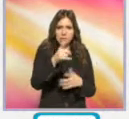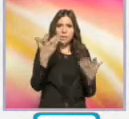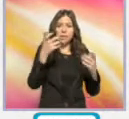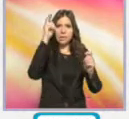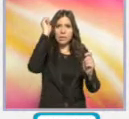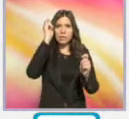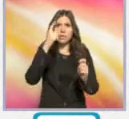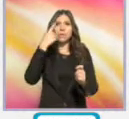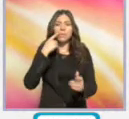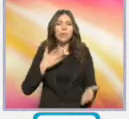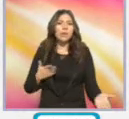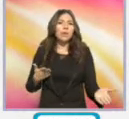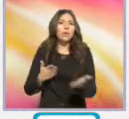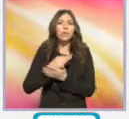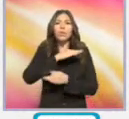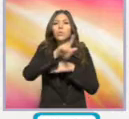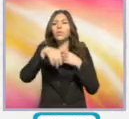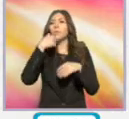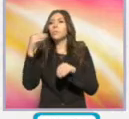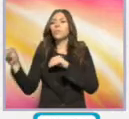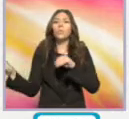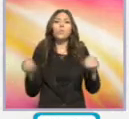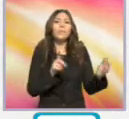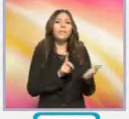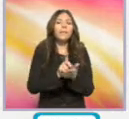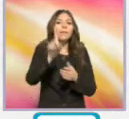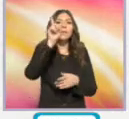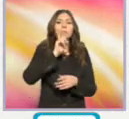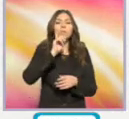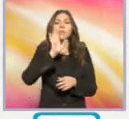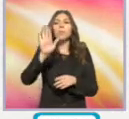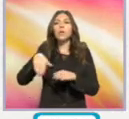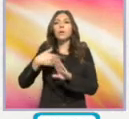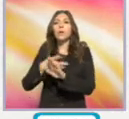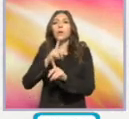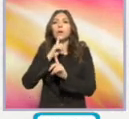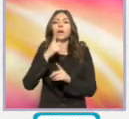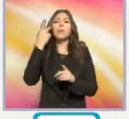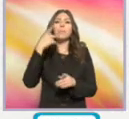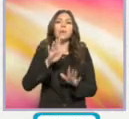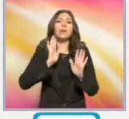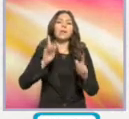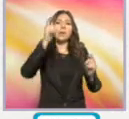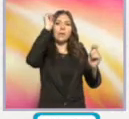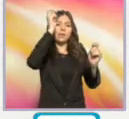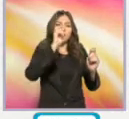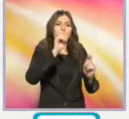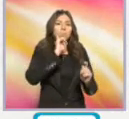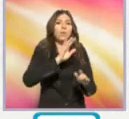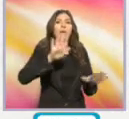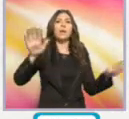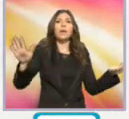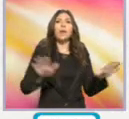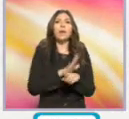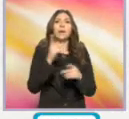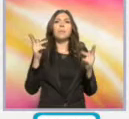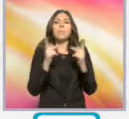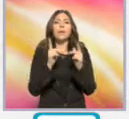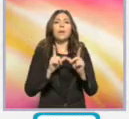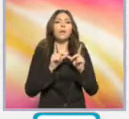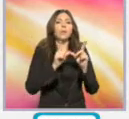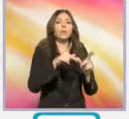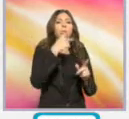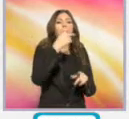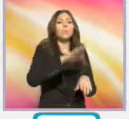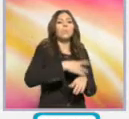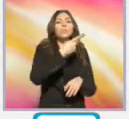para atropellar todo un movimiento que buscaba los Para derechos de la callar mujer, a esas mujeres. pero tómala, ya el monumento a la madre se reivindica con la placa de porque su maternidad